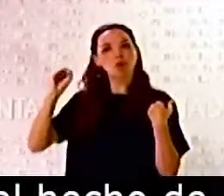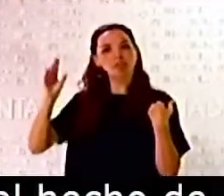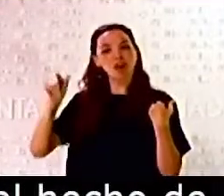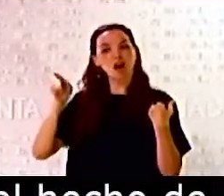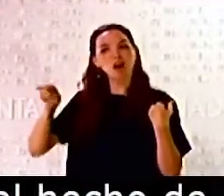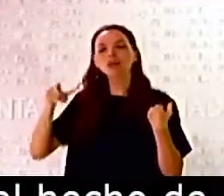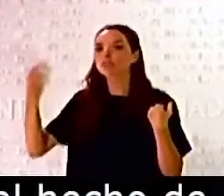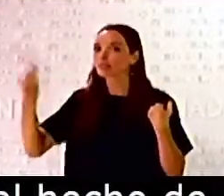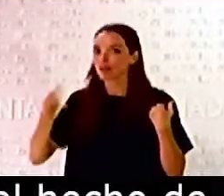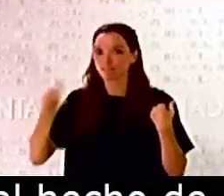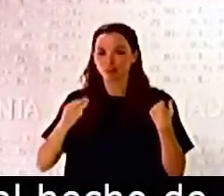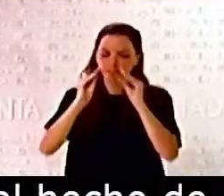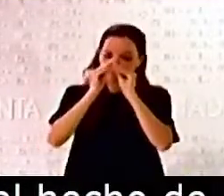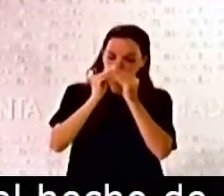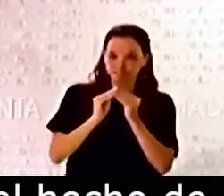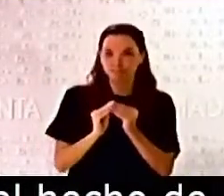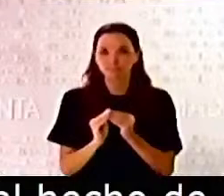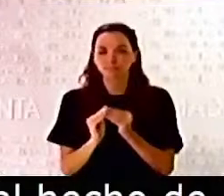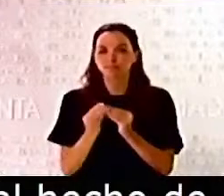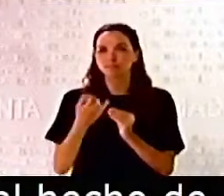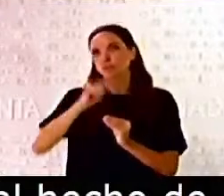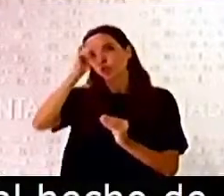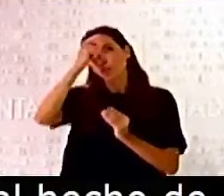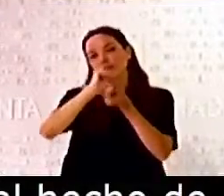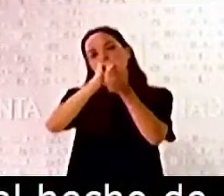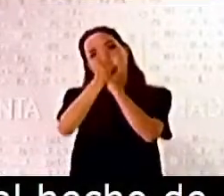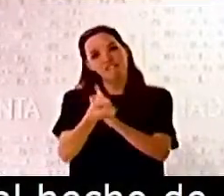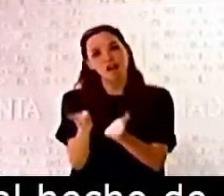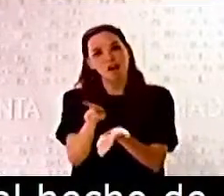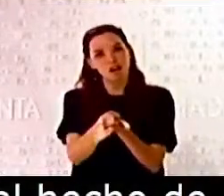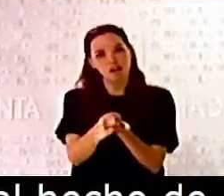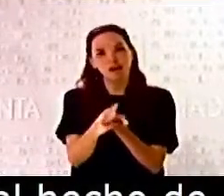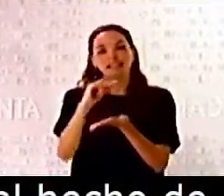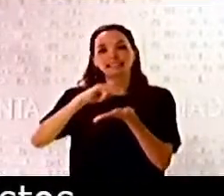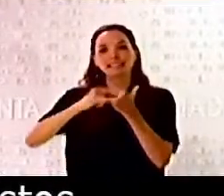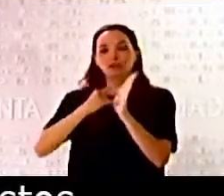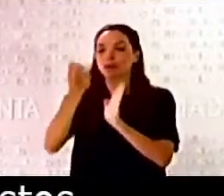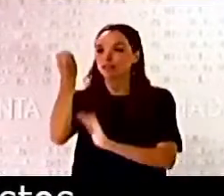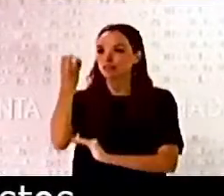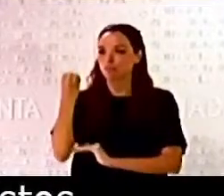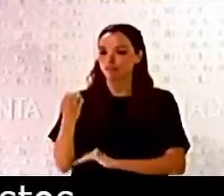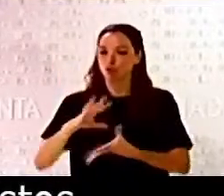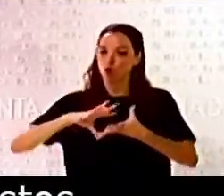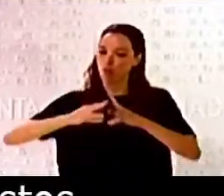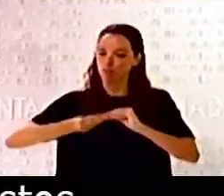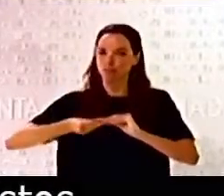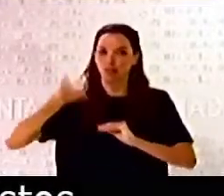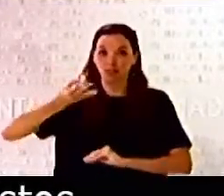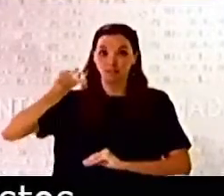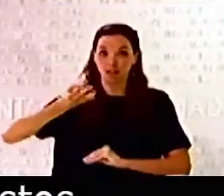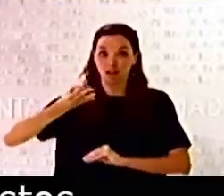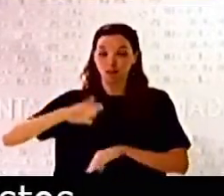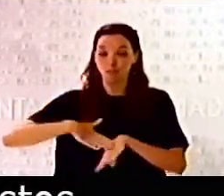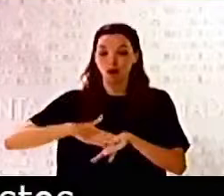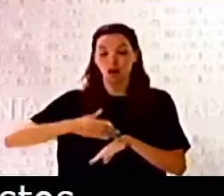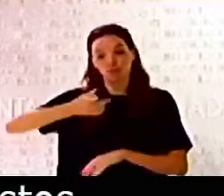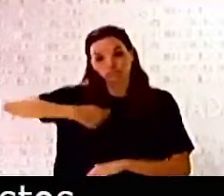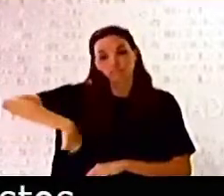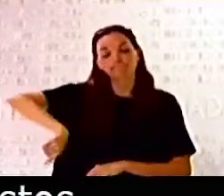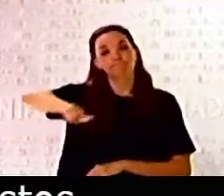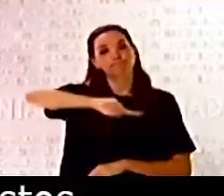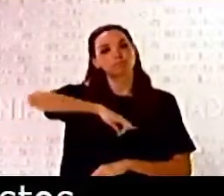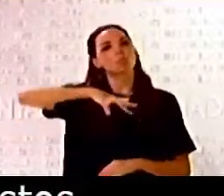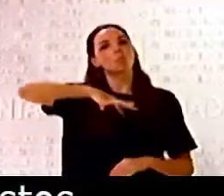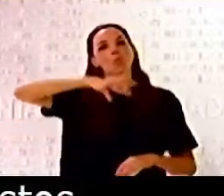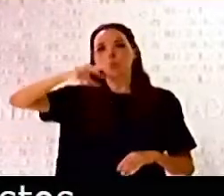que hacer una redefinición del sistema del semáforo para que seamos capaces de